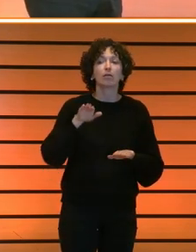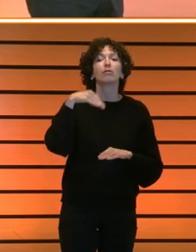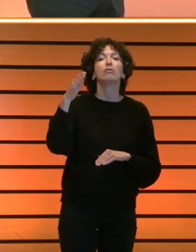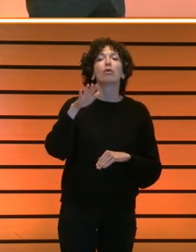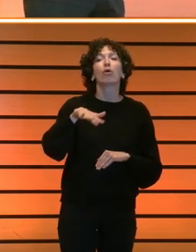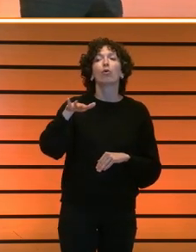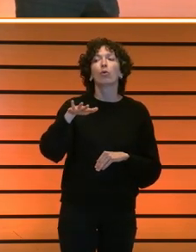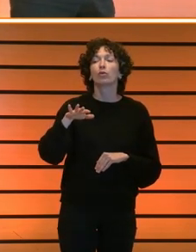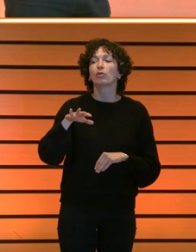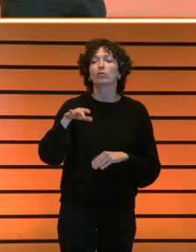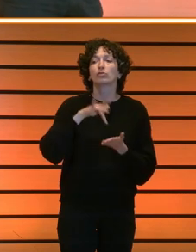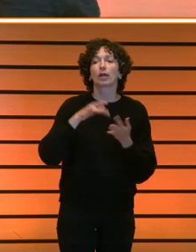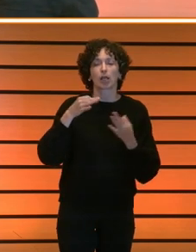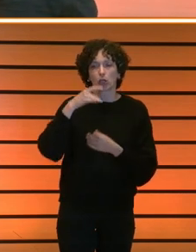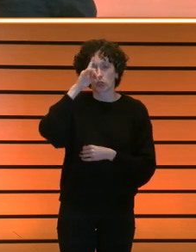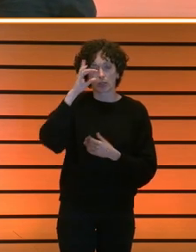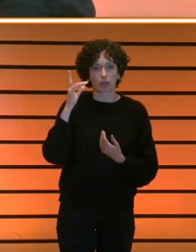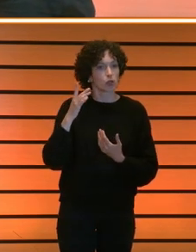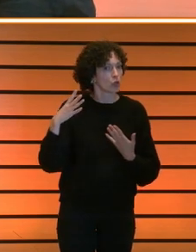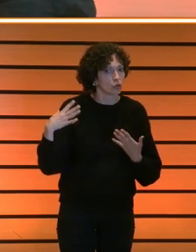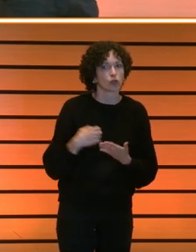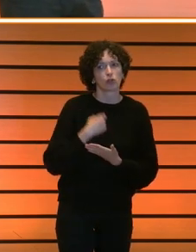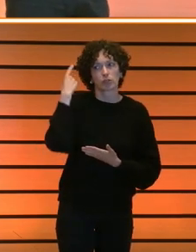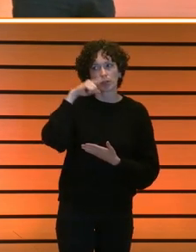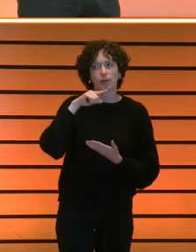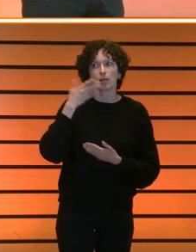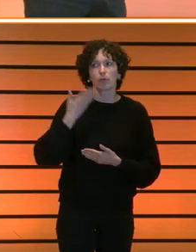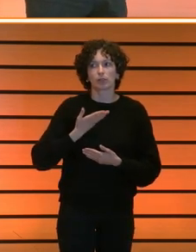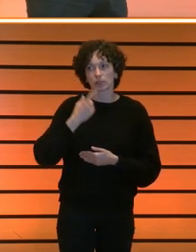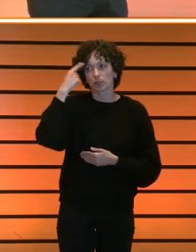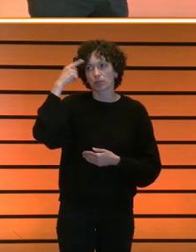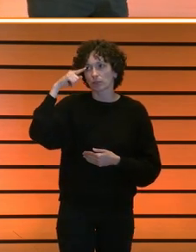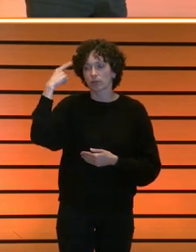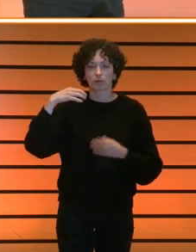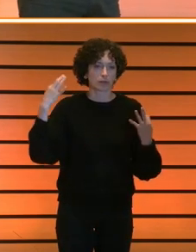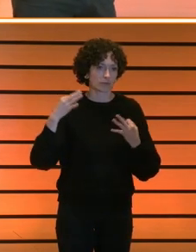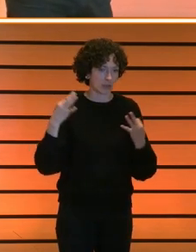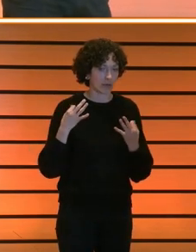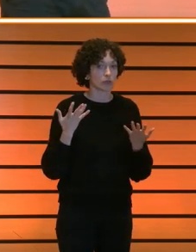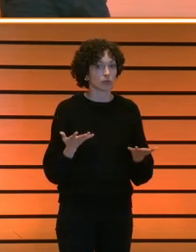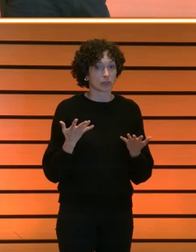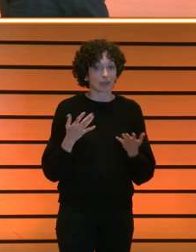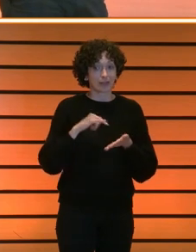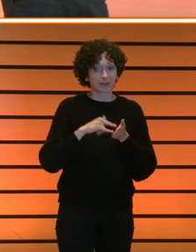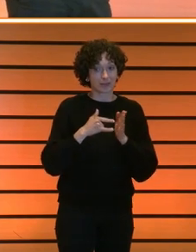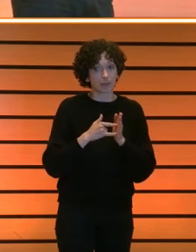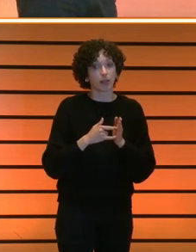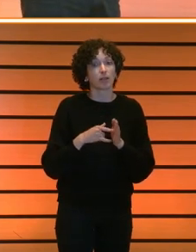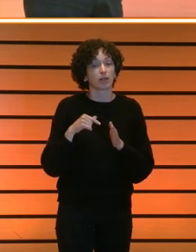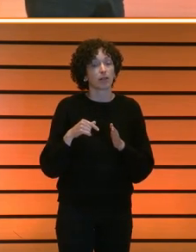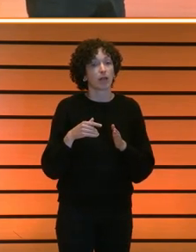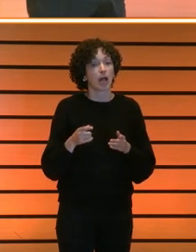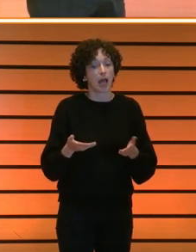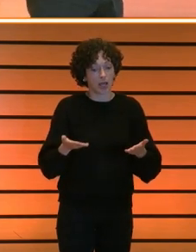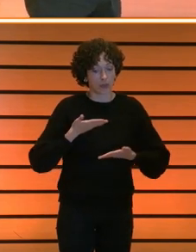tenemos que saber todo lo que ha pasado todo lo relevante que ha pasado y por lo tanto tenemos que conseguir que el sistema nos de trazabilidad